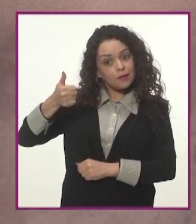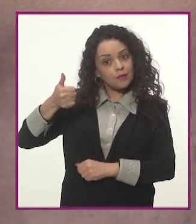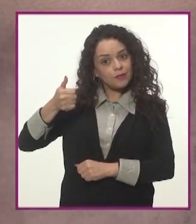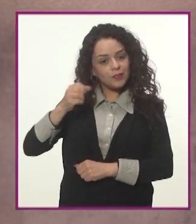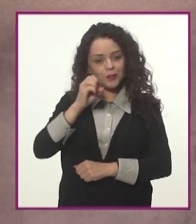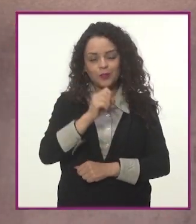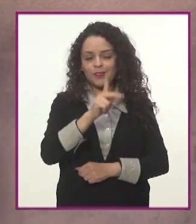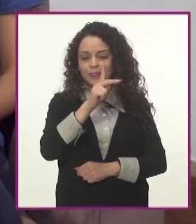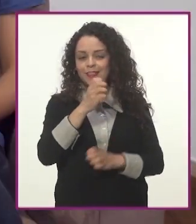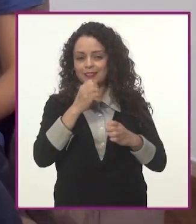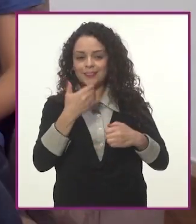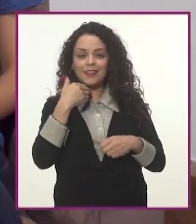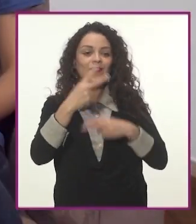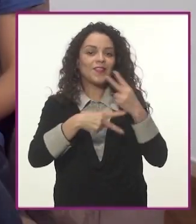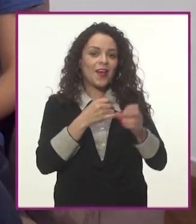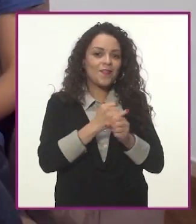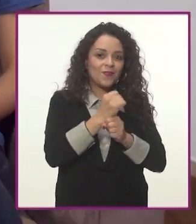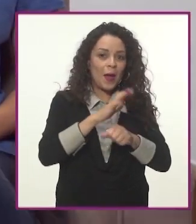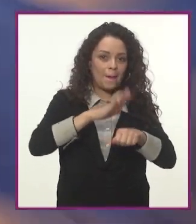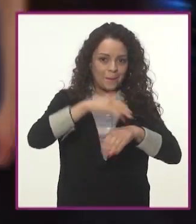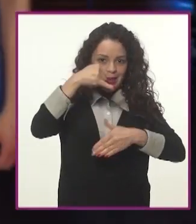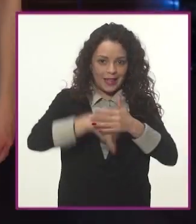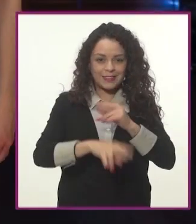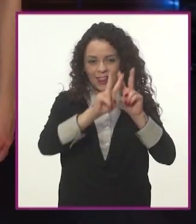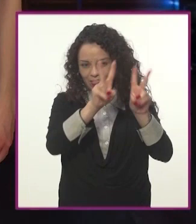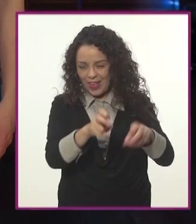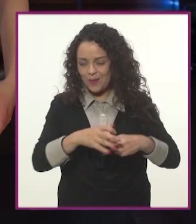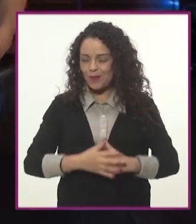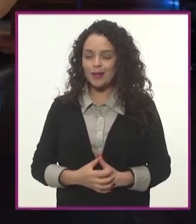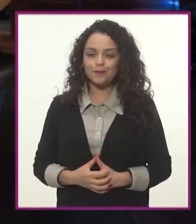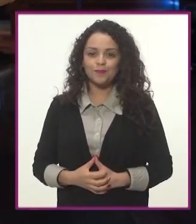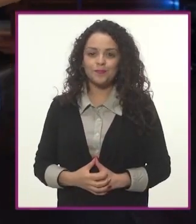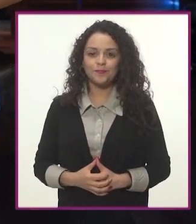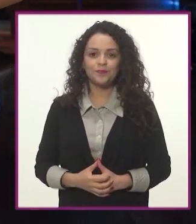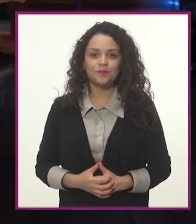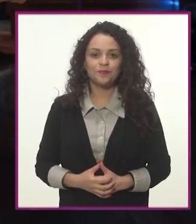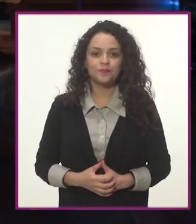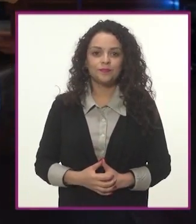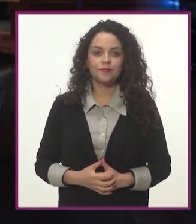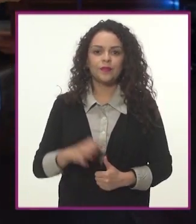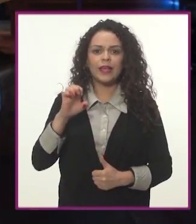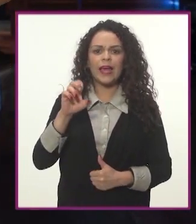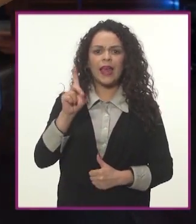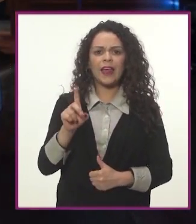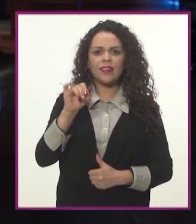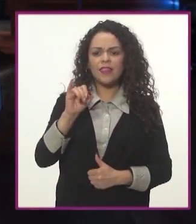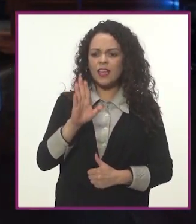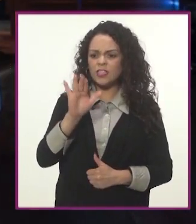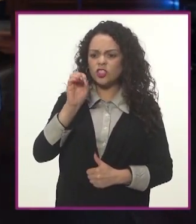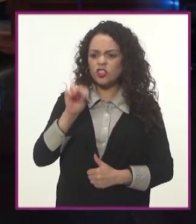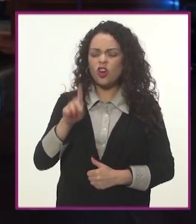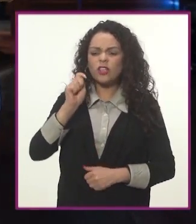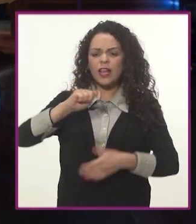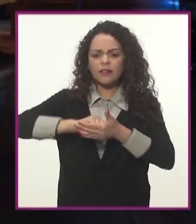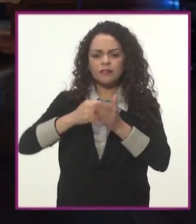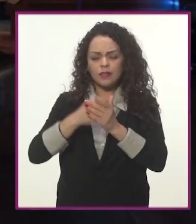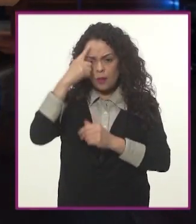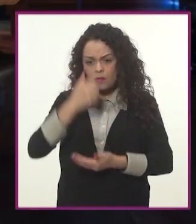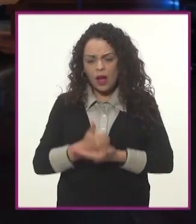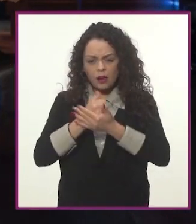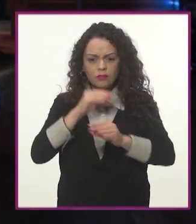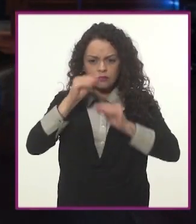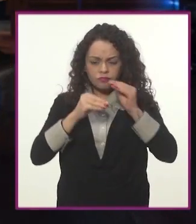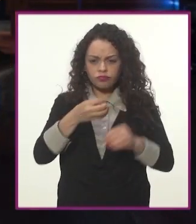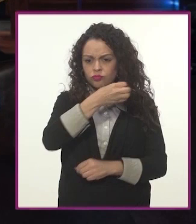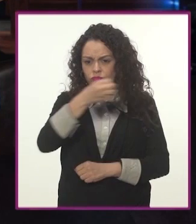bien, vamos a investigar un poco más sobre el tema. La edición de video es la técnica que se encarga de ajustar, ordenar y